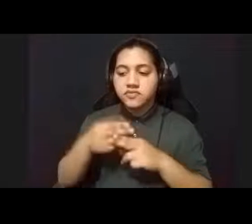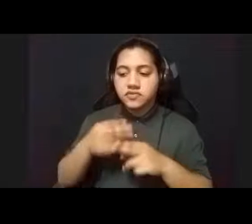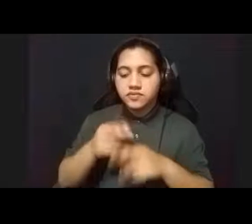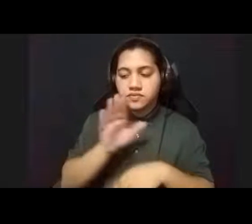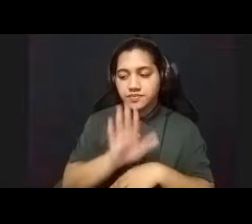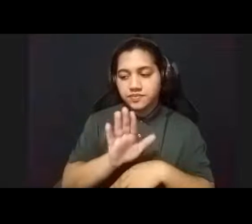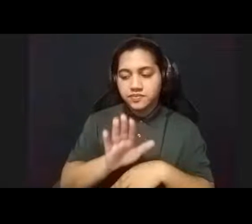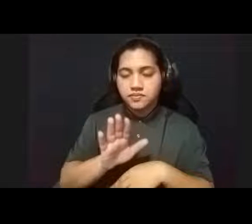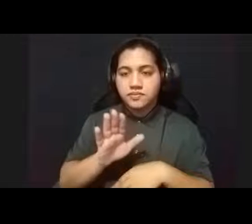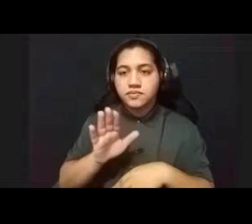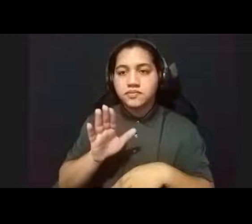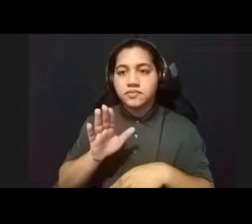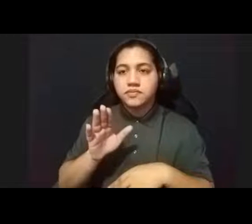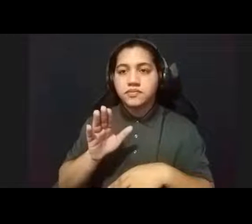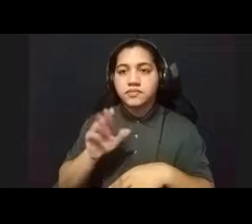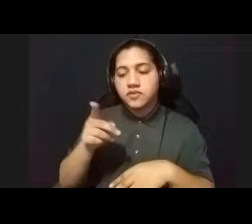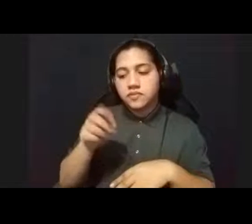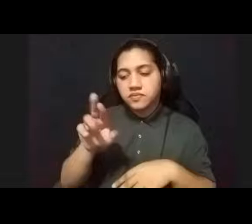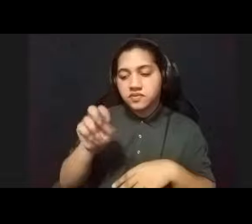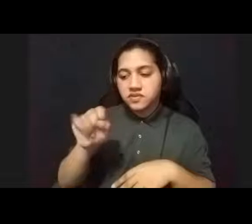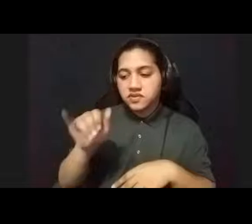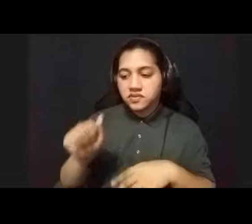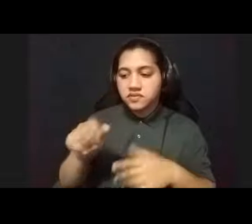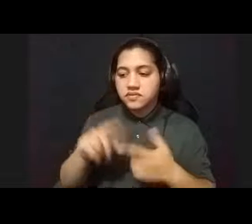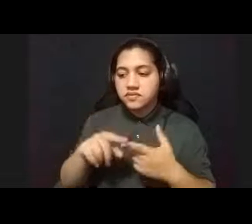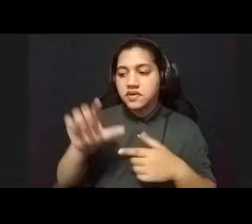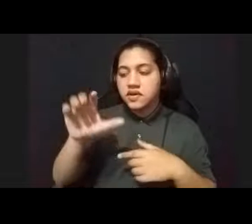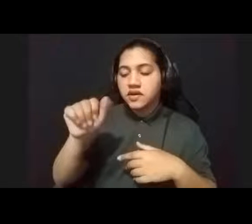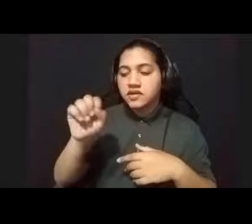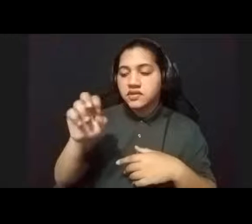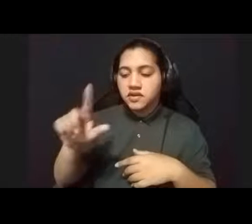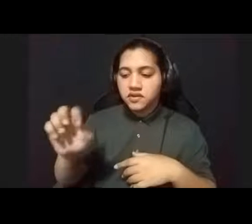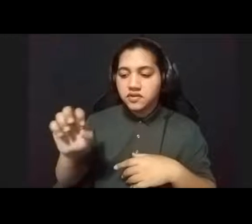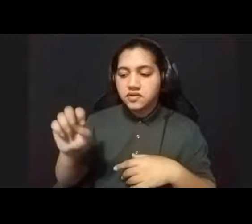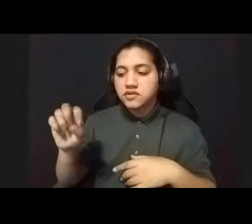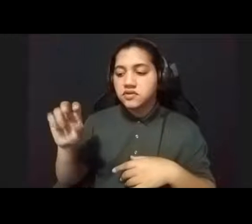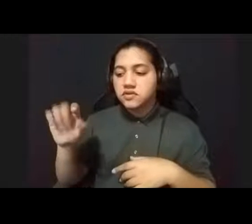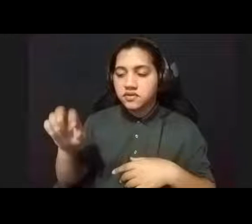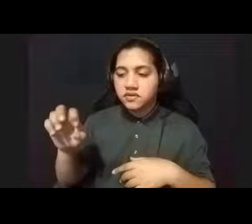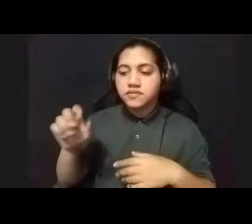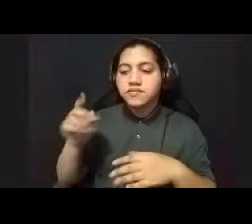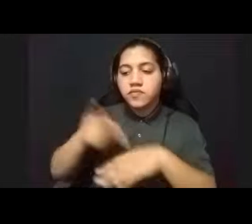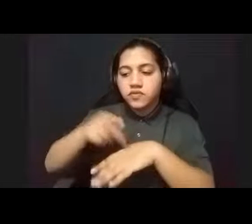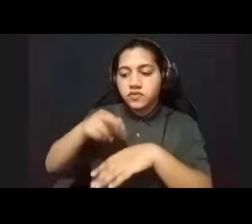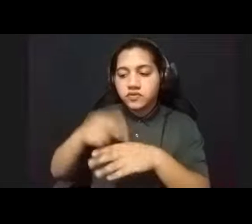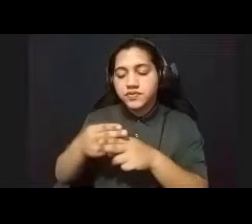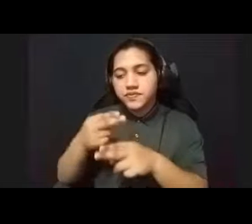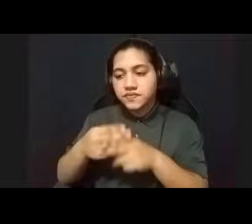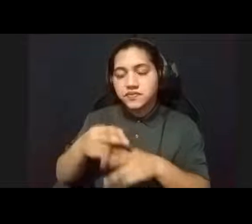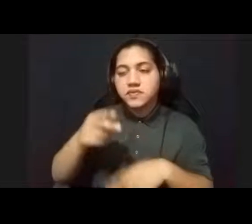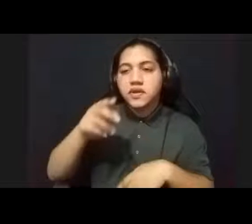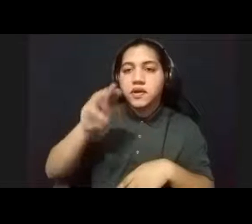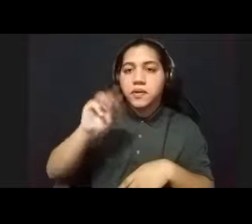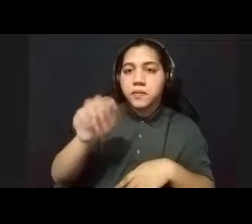propio. En Persia se llamó Kashle Soske y en Puerto Rico le llamamos Martina.